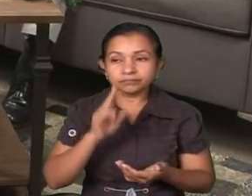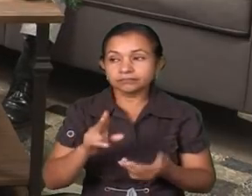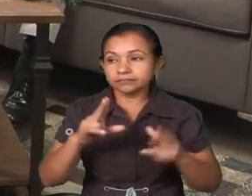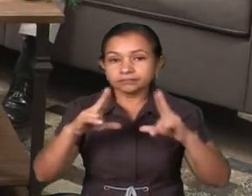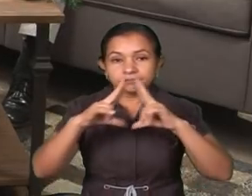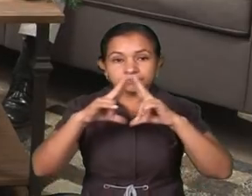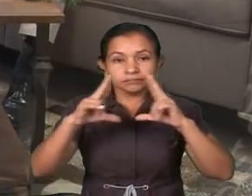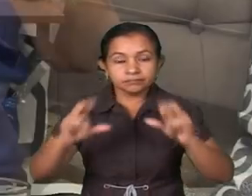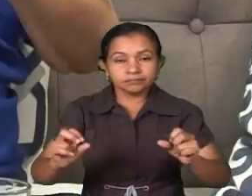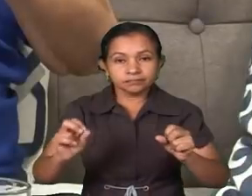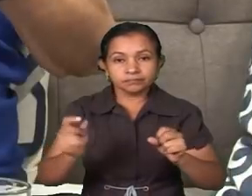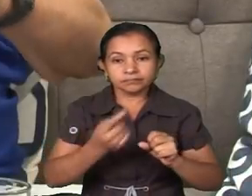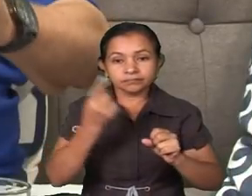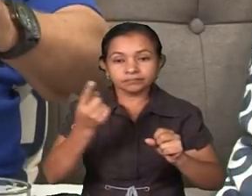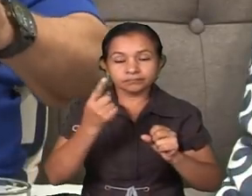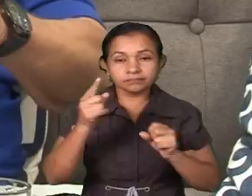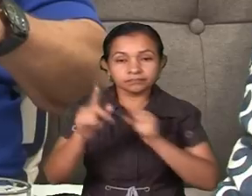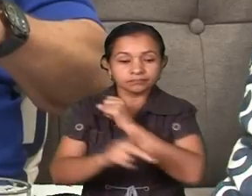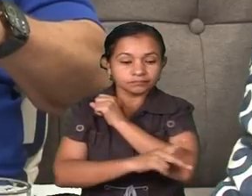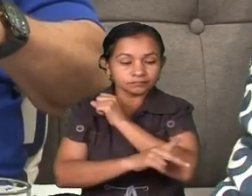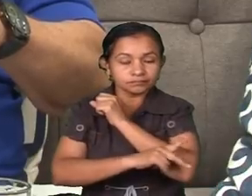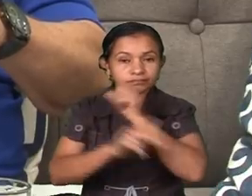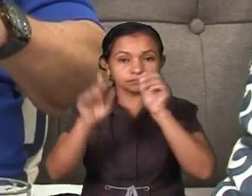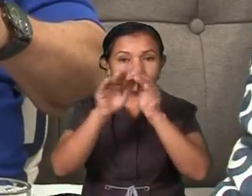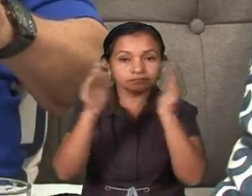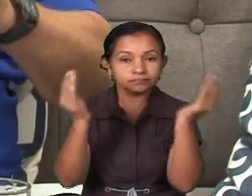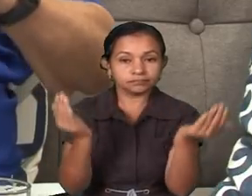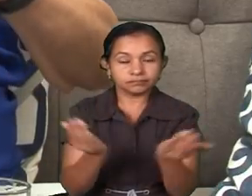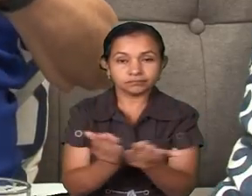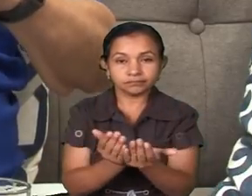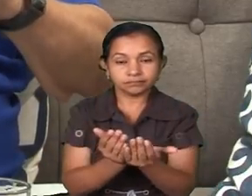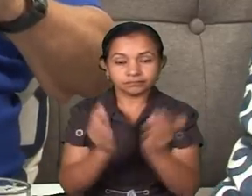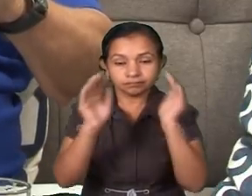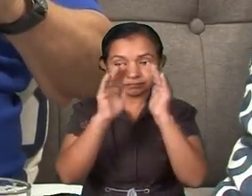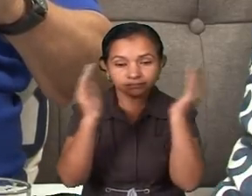Nicaragua es el único país en el mundo,